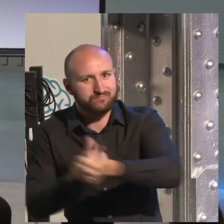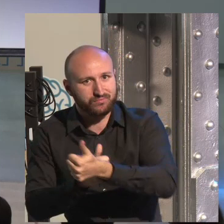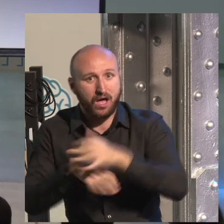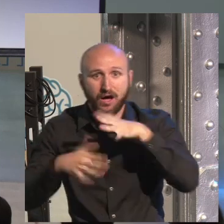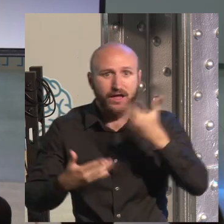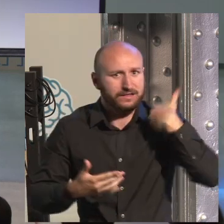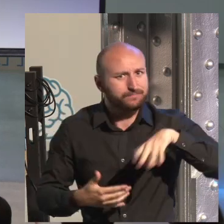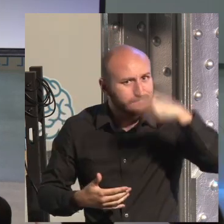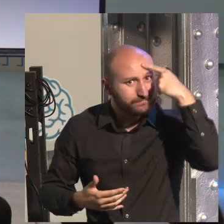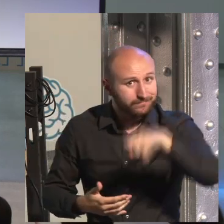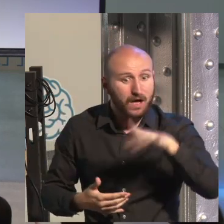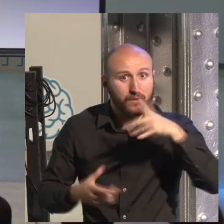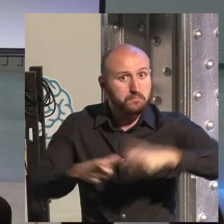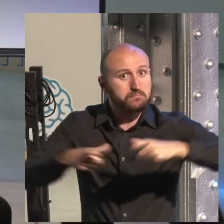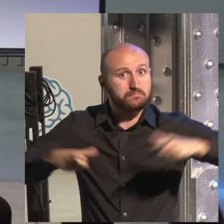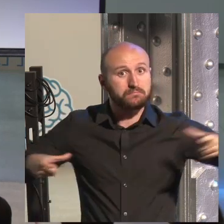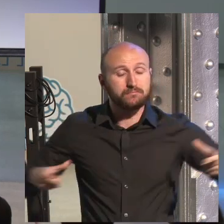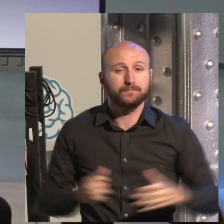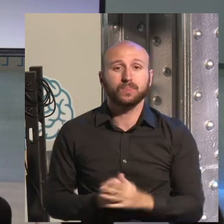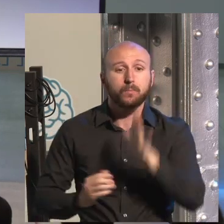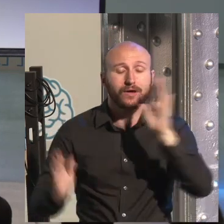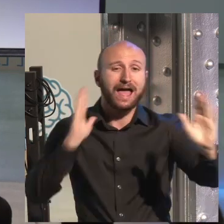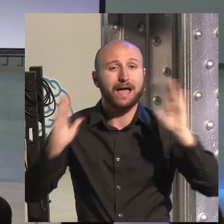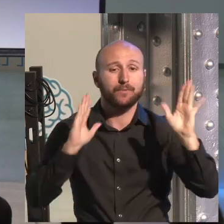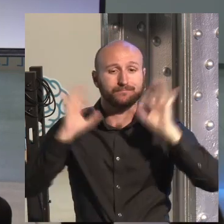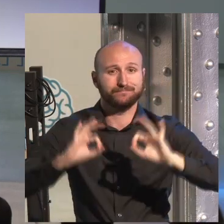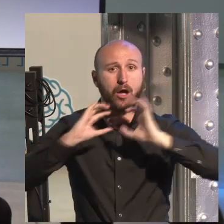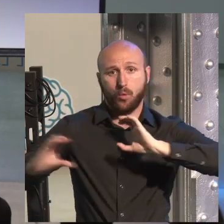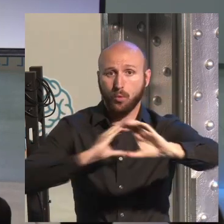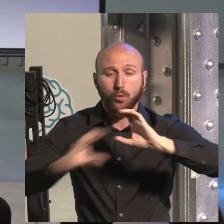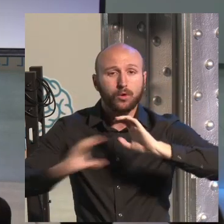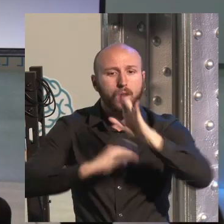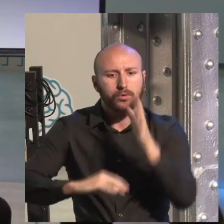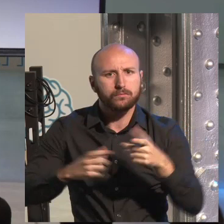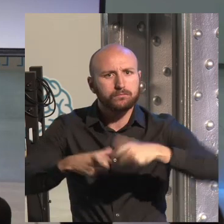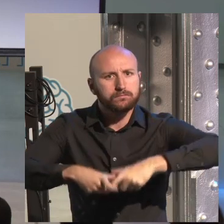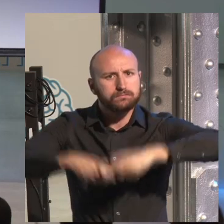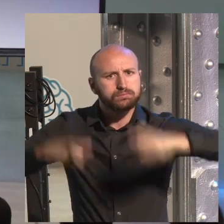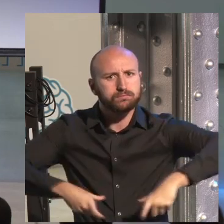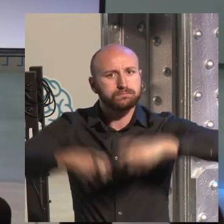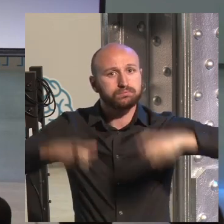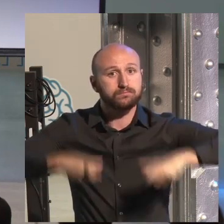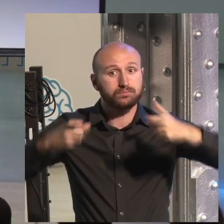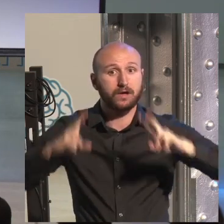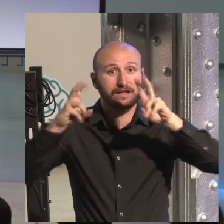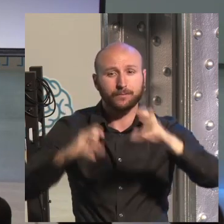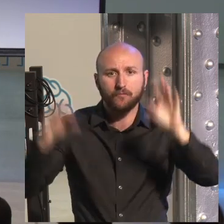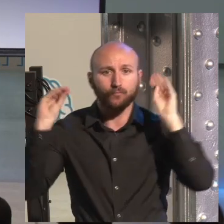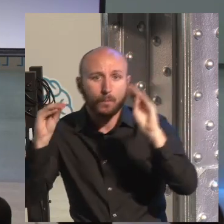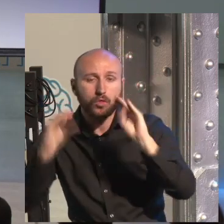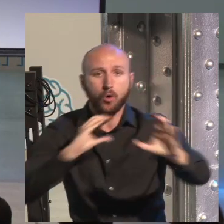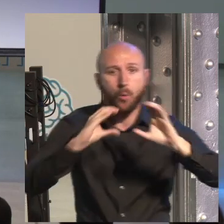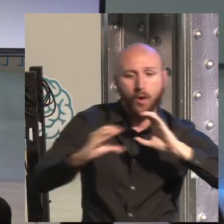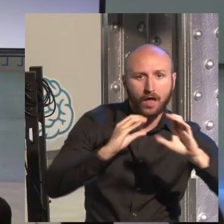cada vez más en la era de las comunicaciones, en la que se han multiplicado los canales de información y de